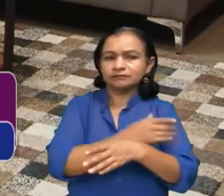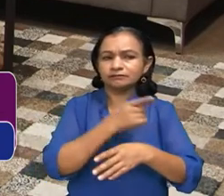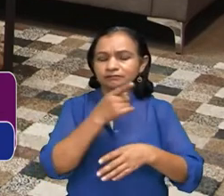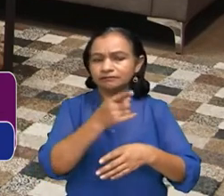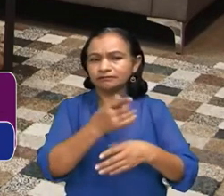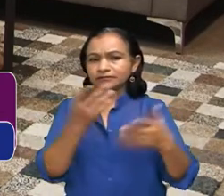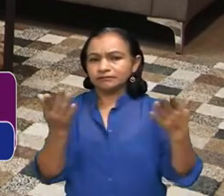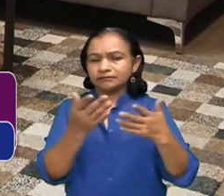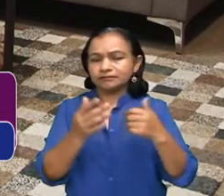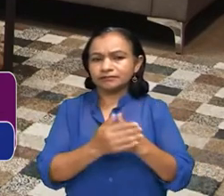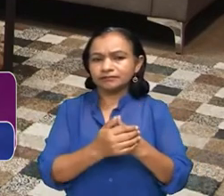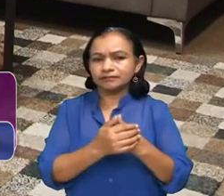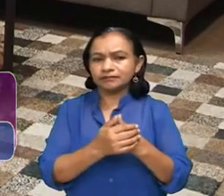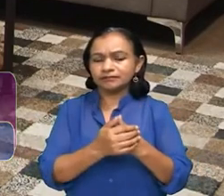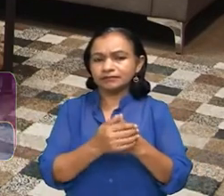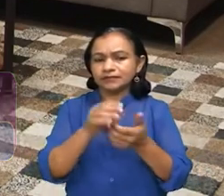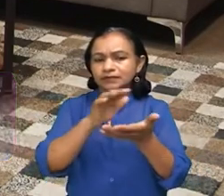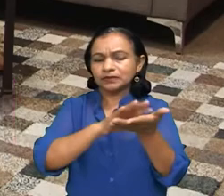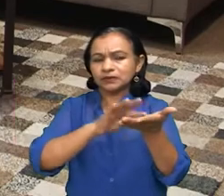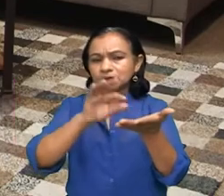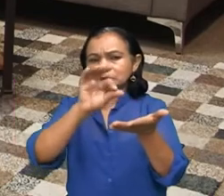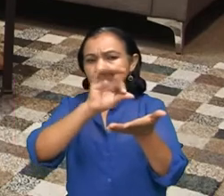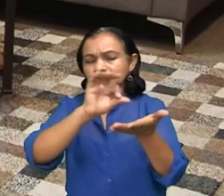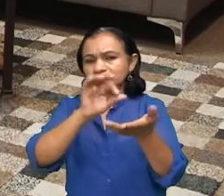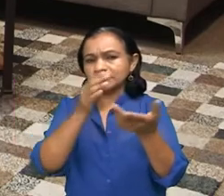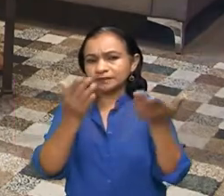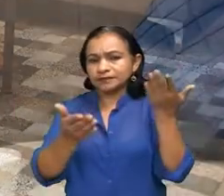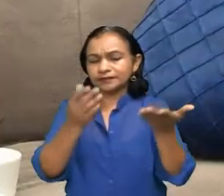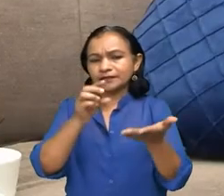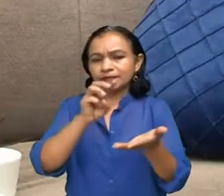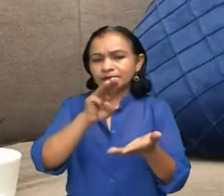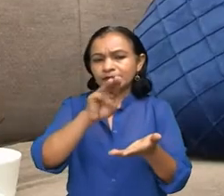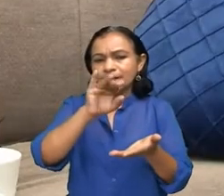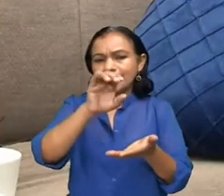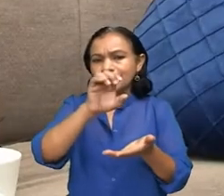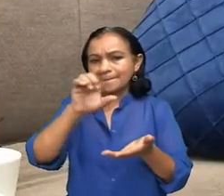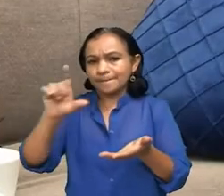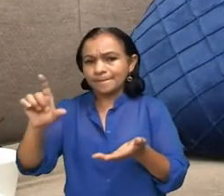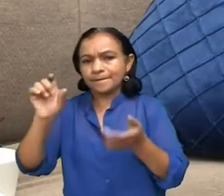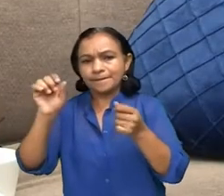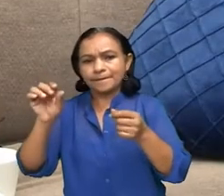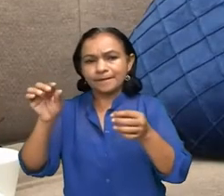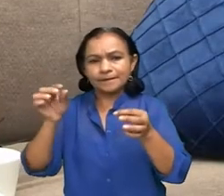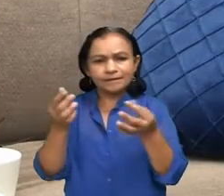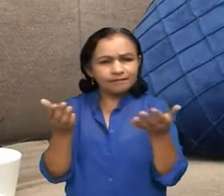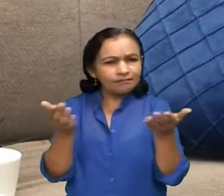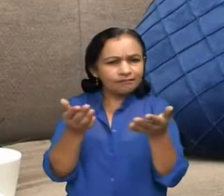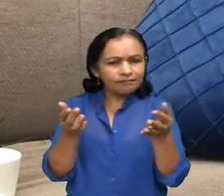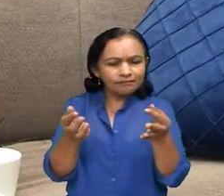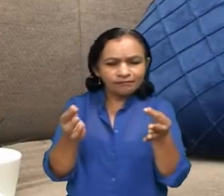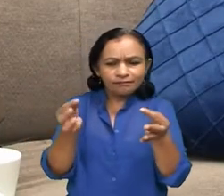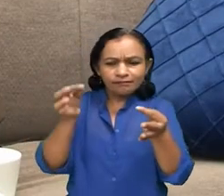una apicultura, ¿verdad?, que está generando su miel, la puede empacar de manera